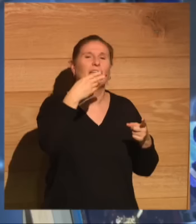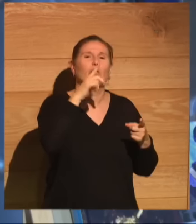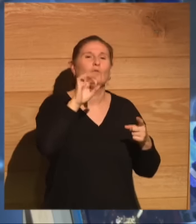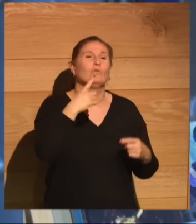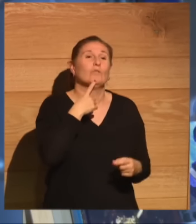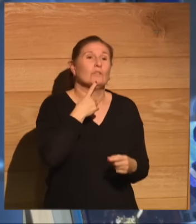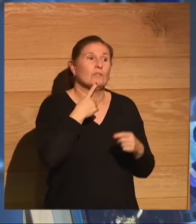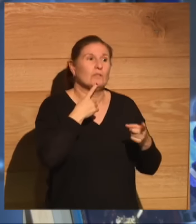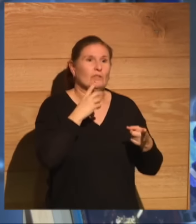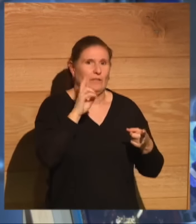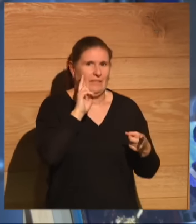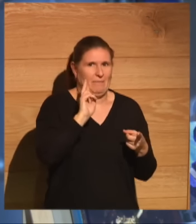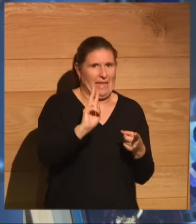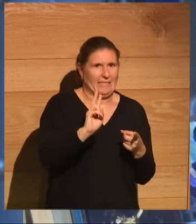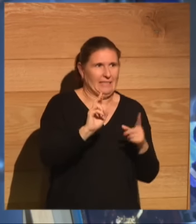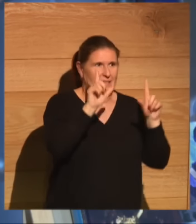aparece,